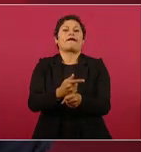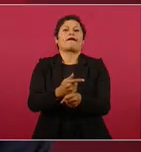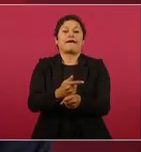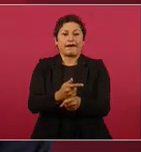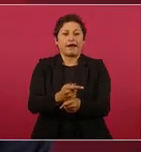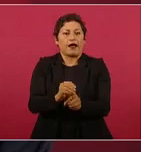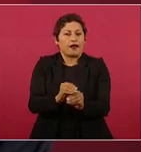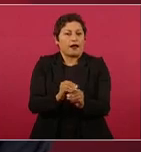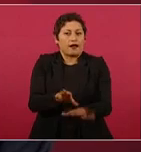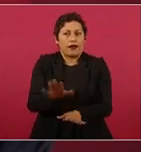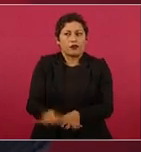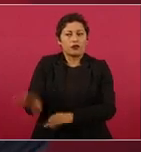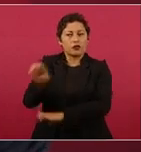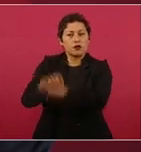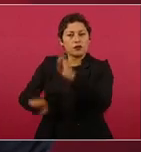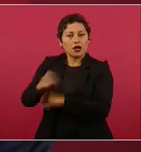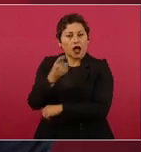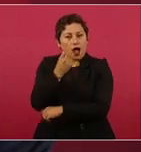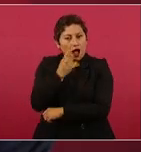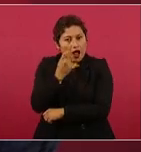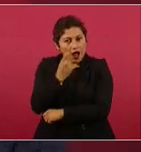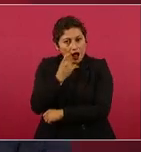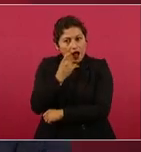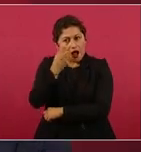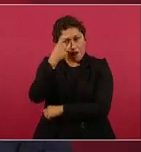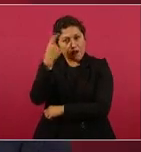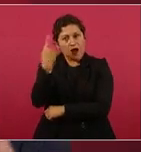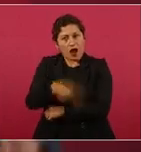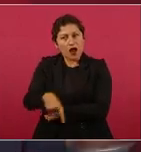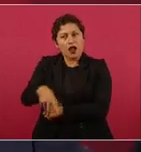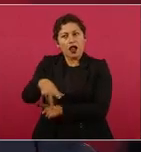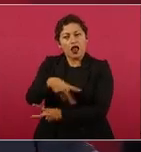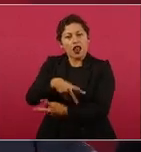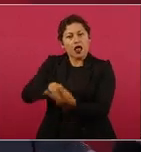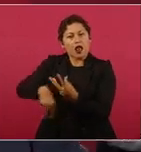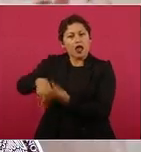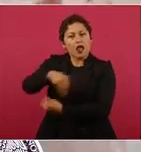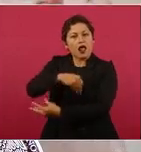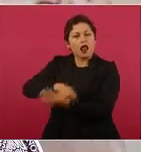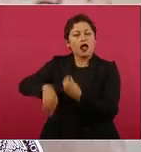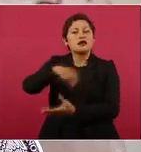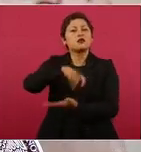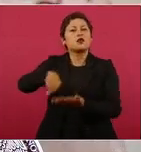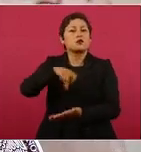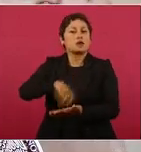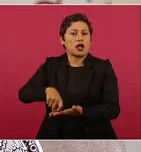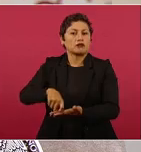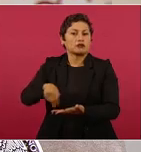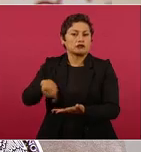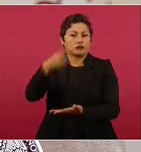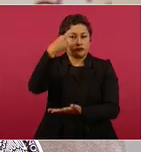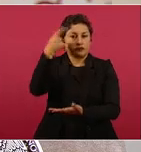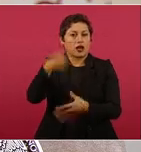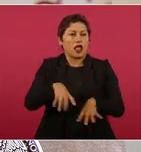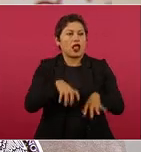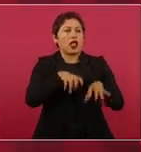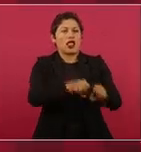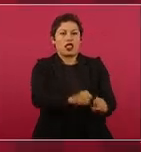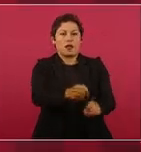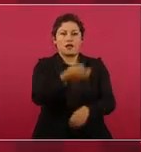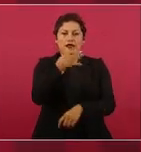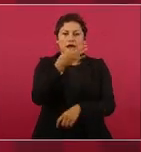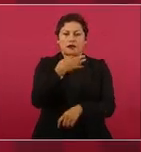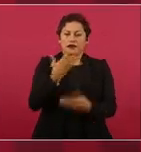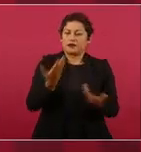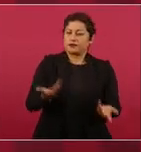de comercializadores en México que tienen justamente ese segmento del mercado, de los medicamentos que ya no